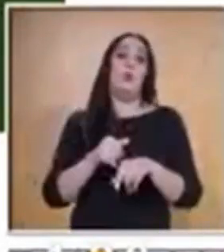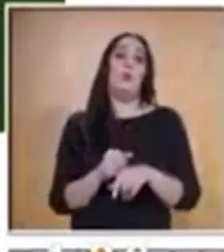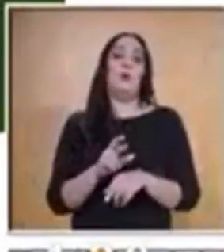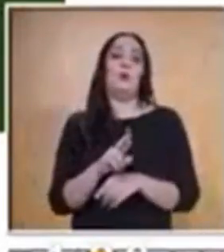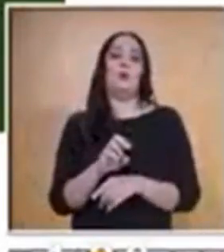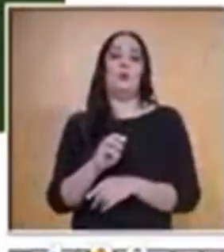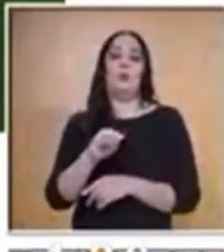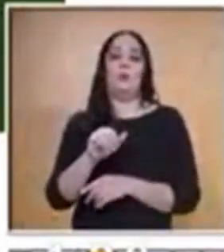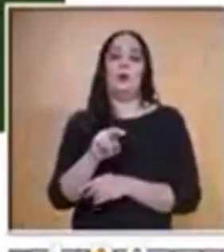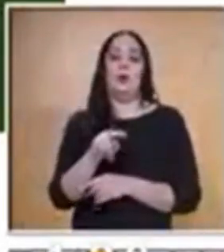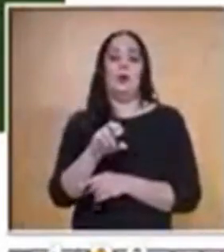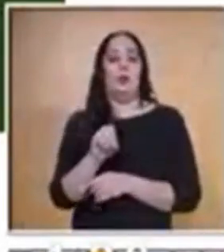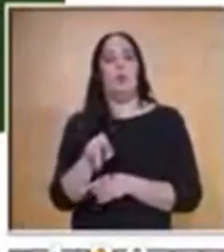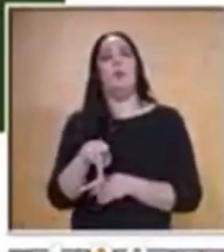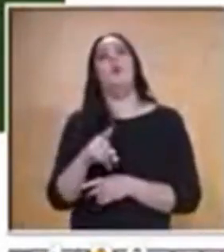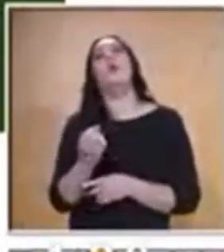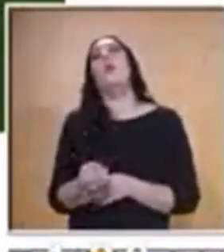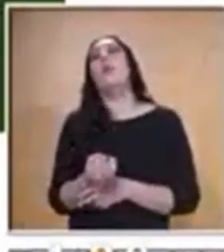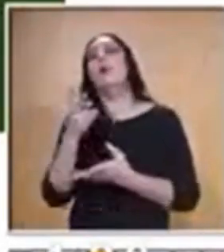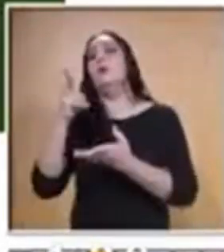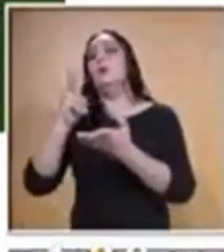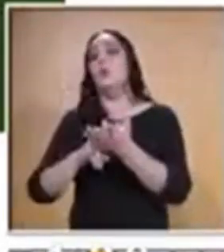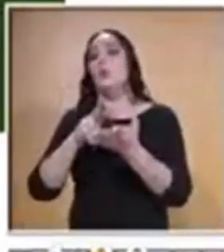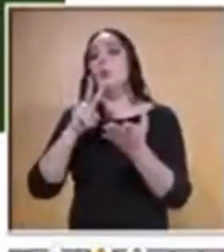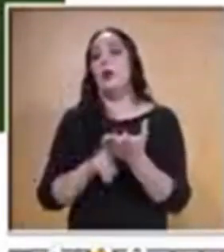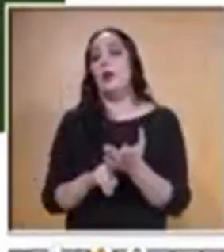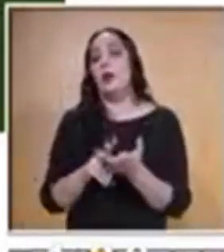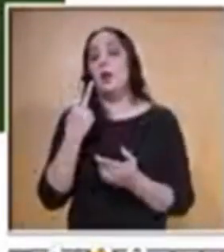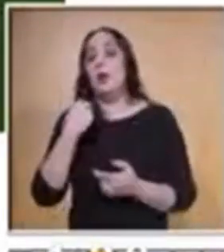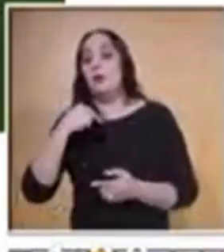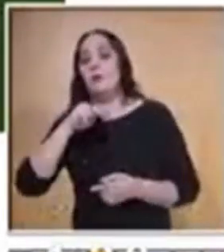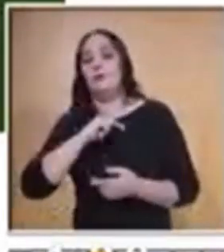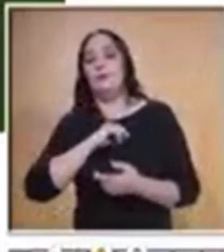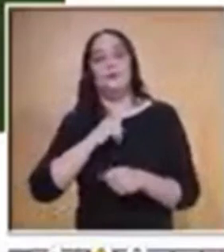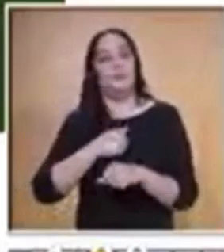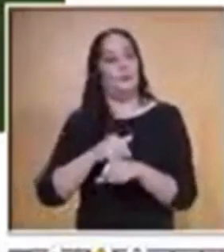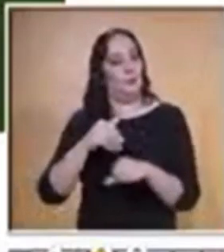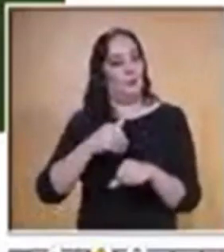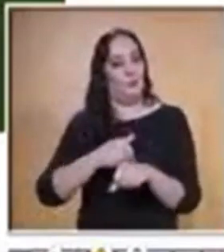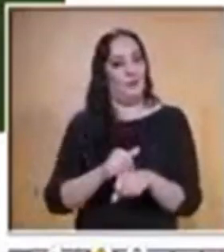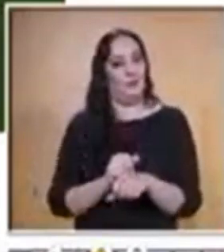que tiene en la numeración decimal. ¿Sí?